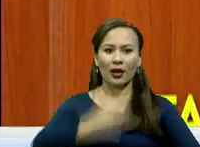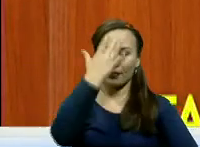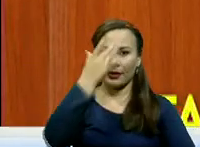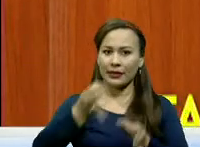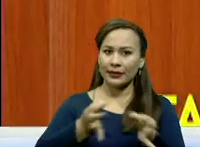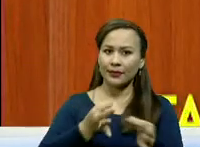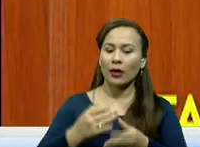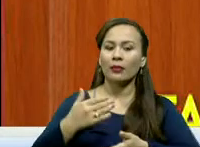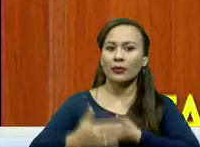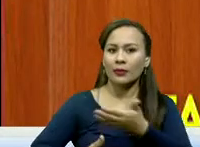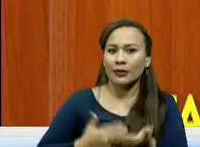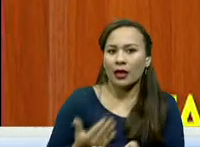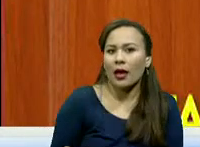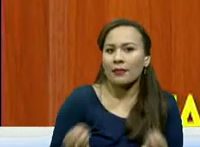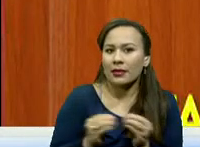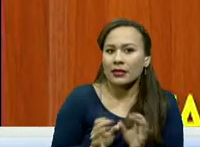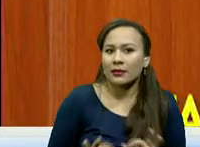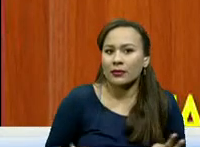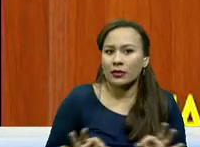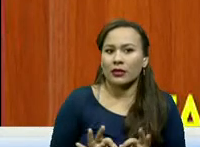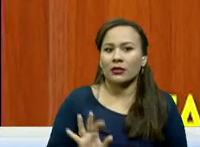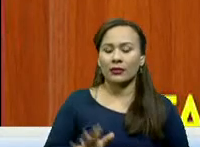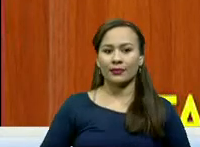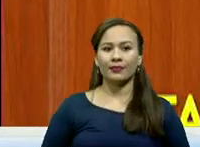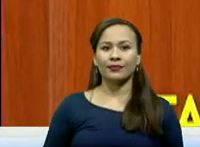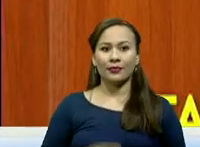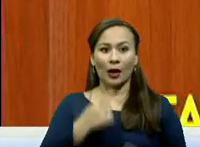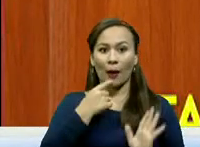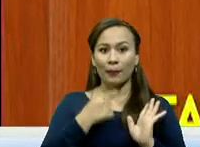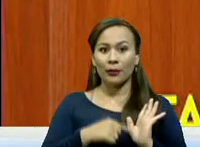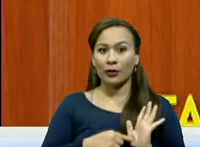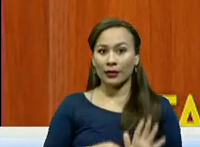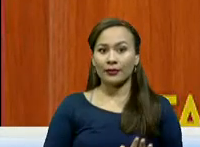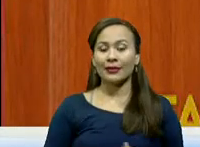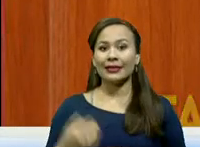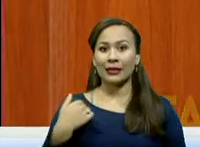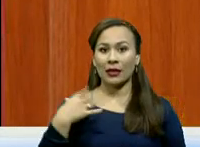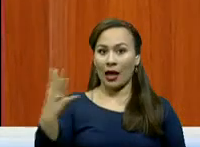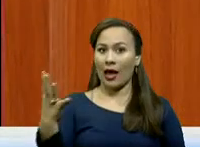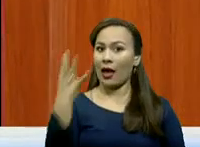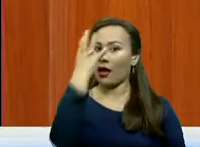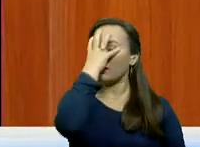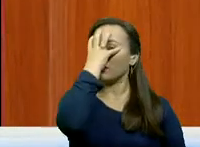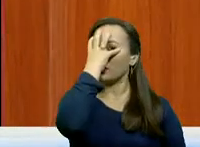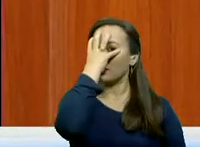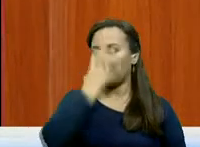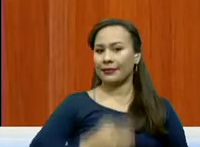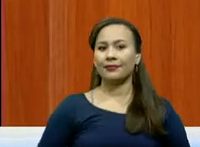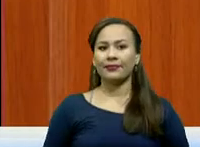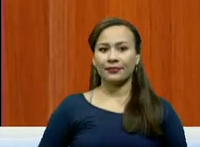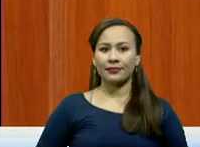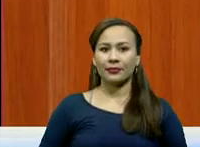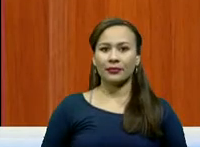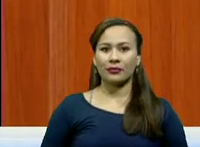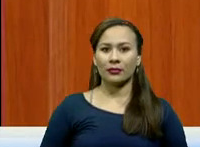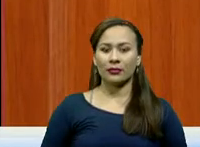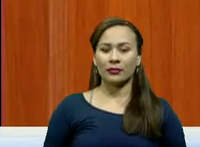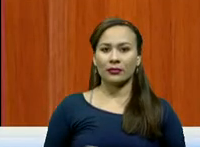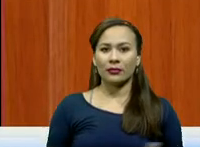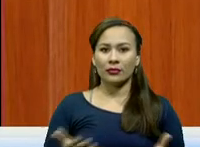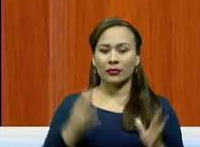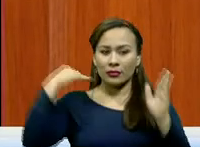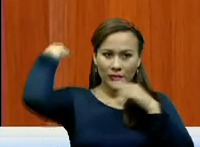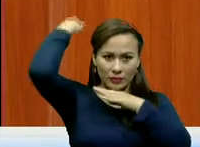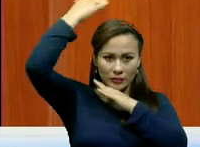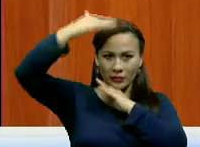ahí a lo mejor alguna cosa simbólica de eso. Es decir, tiene en la cabeza la careta, su cabeza está envuelta en un pañuelo